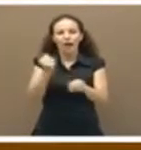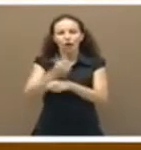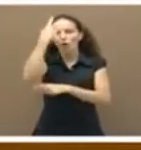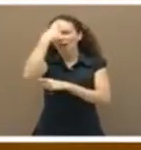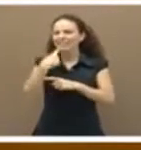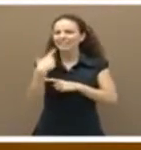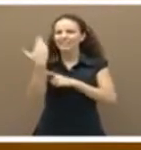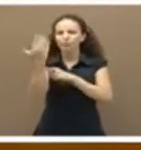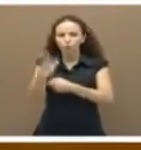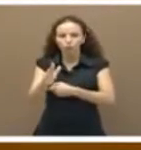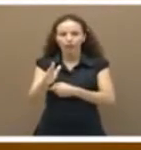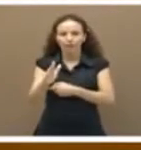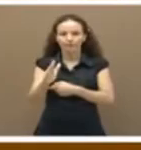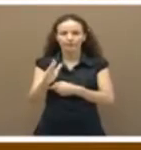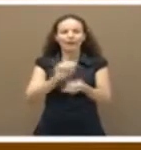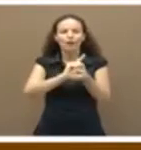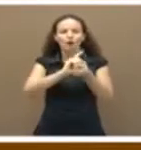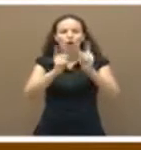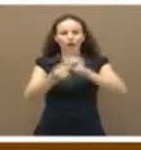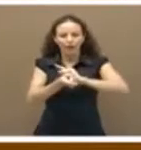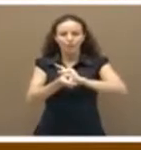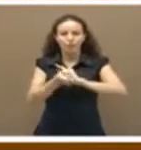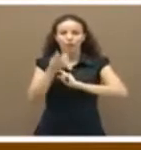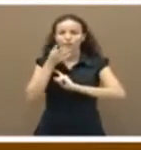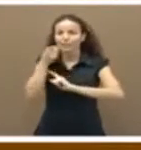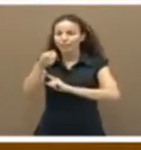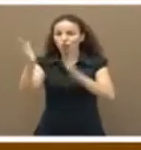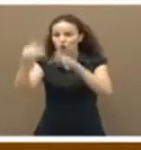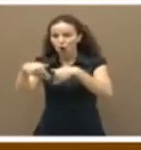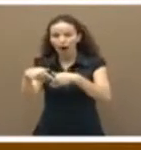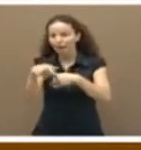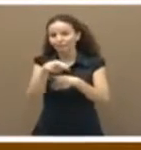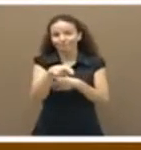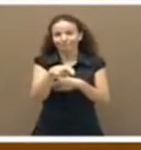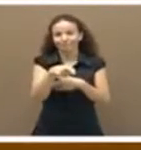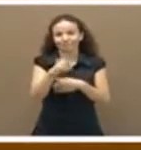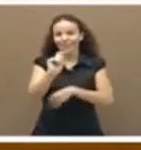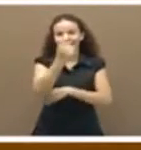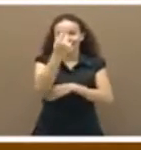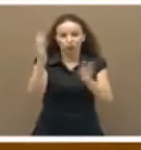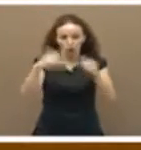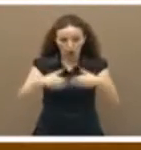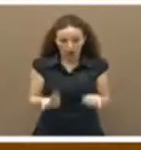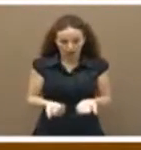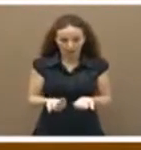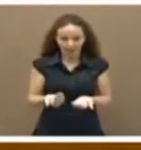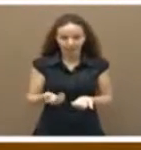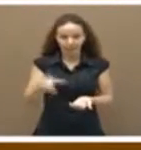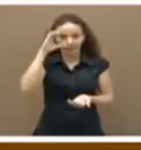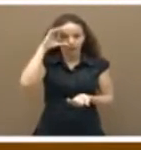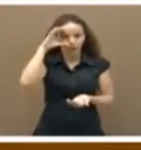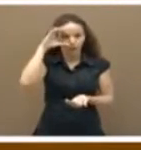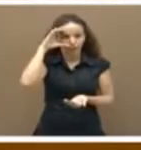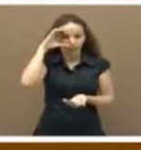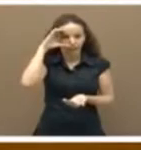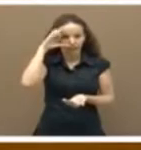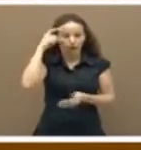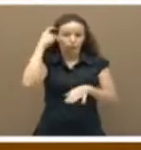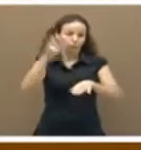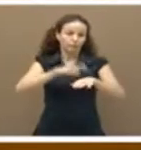cambios encontrarán severas dificultades. Se lo escuché no hace mucho al psicopedagogo Francesco